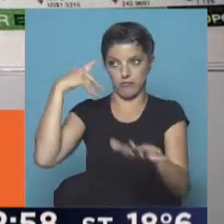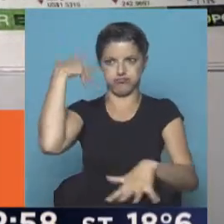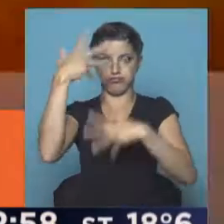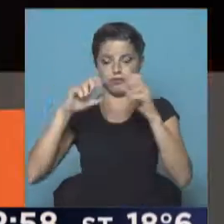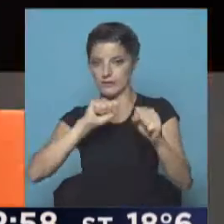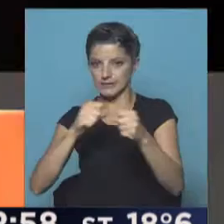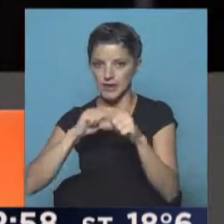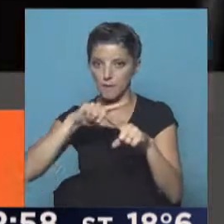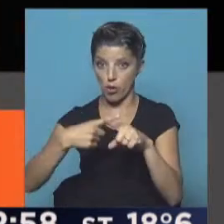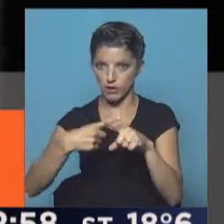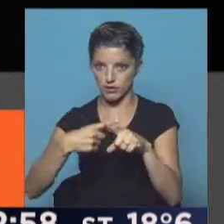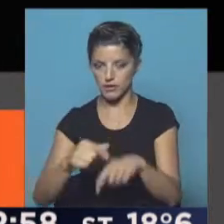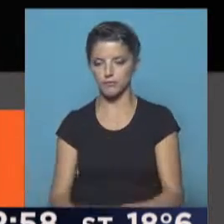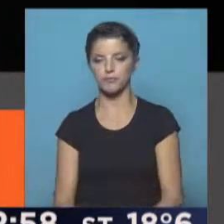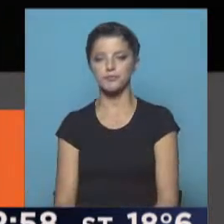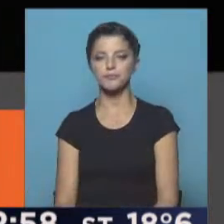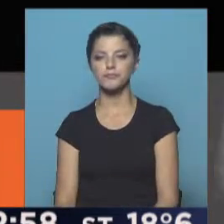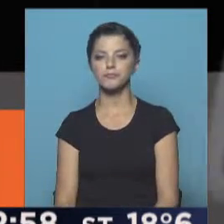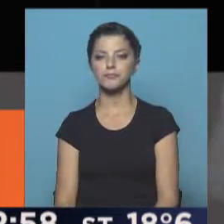político.